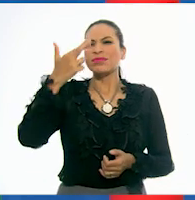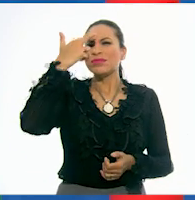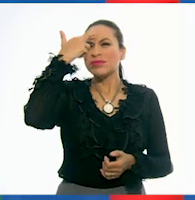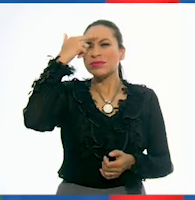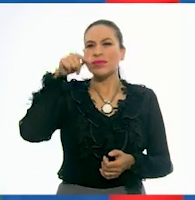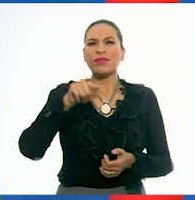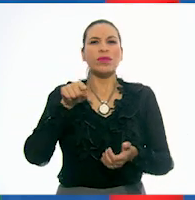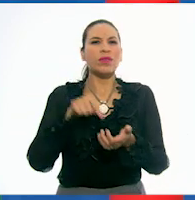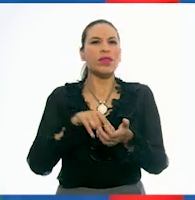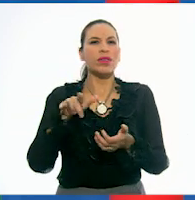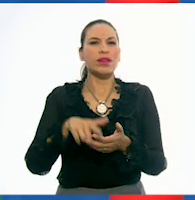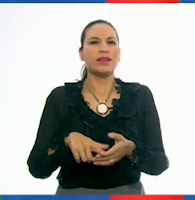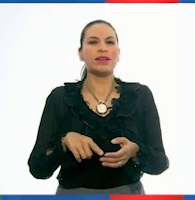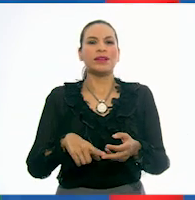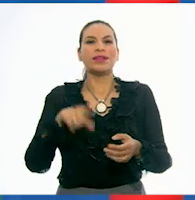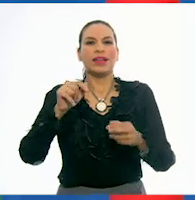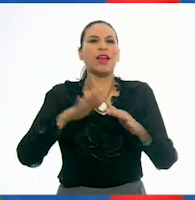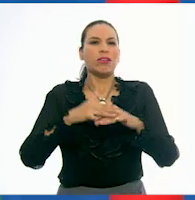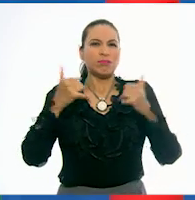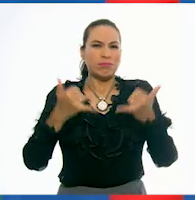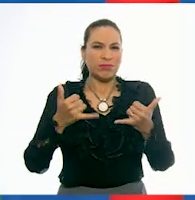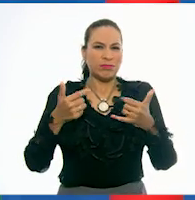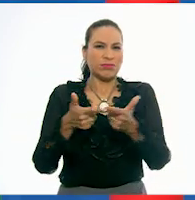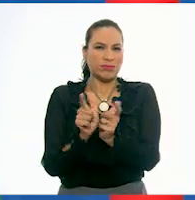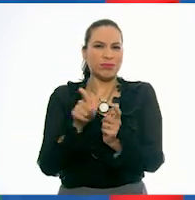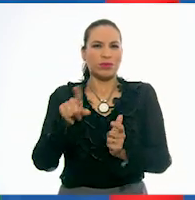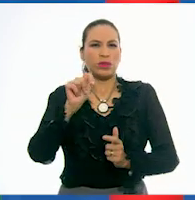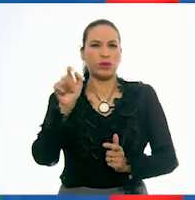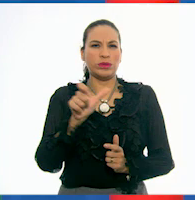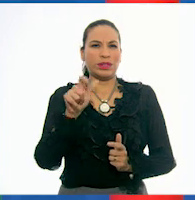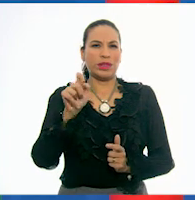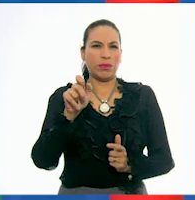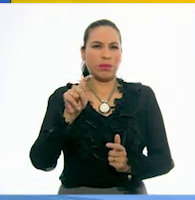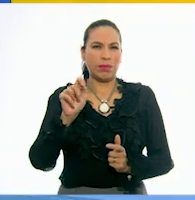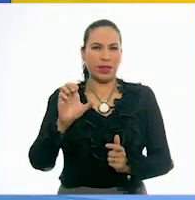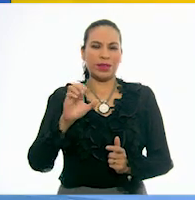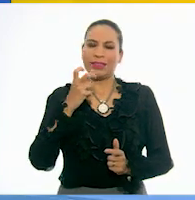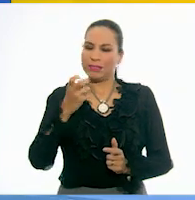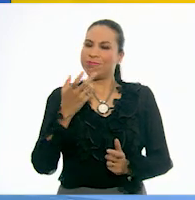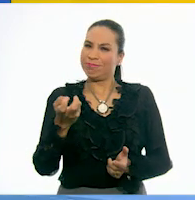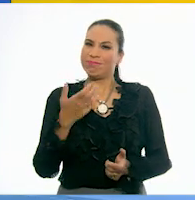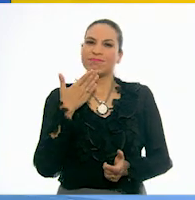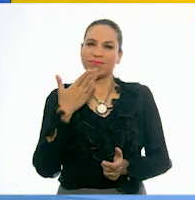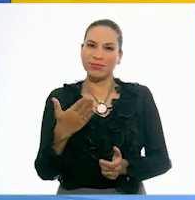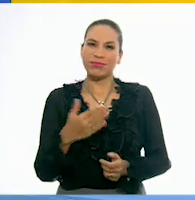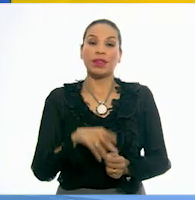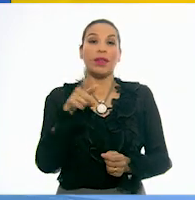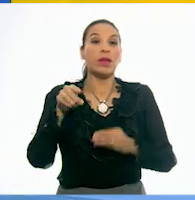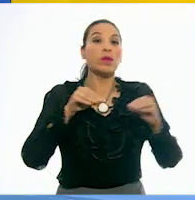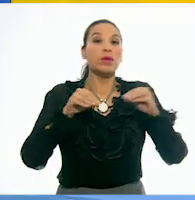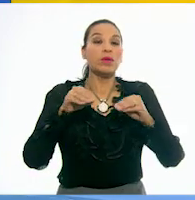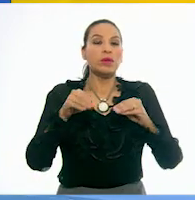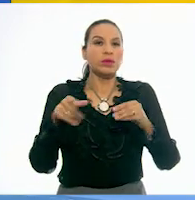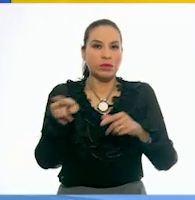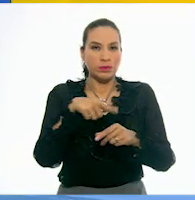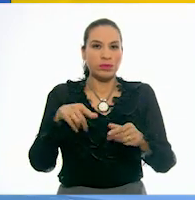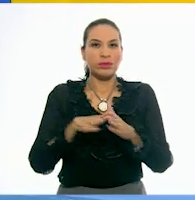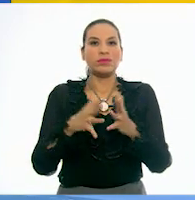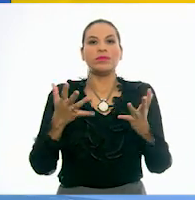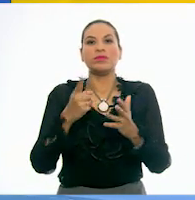Recuerdo que fue la Rebelión de Tuxtepec, ¿cierto? Exacto, Jenny. Este movimiento armado se